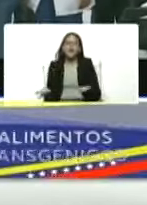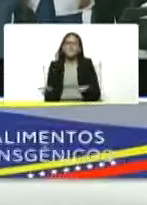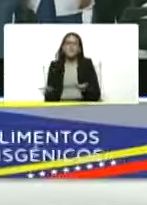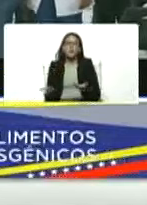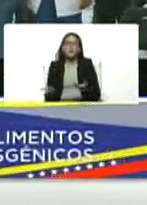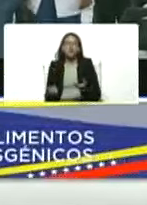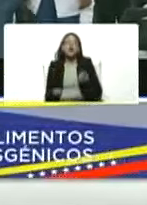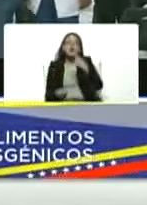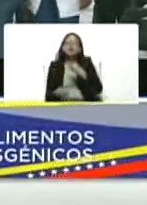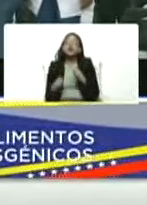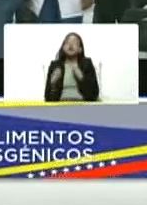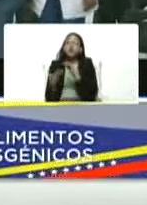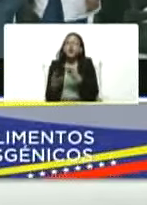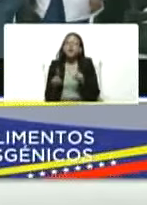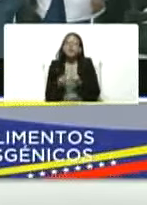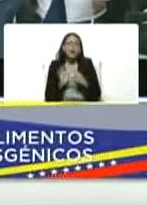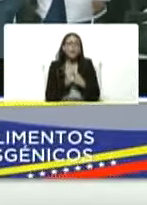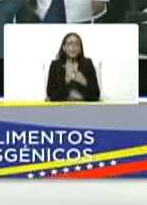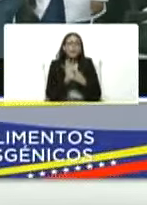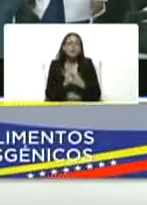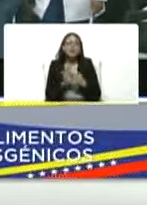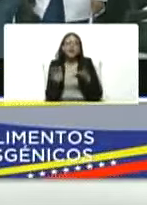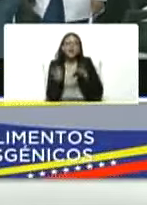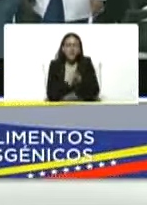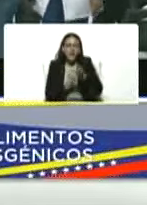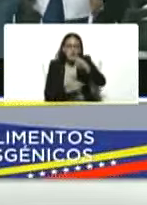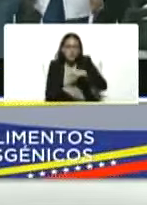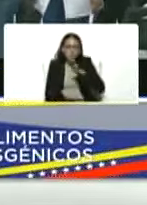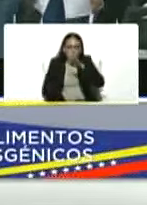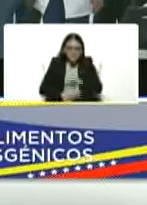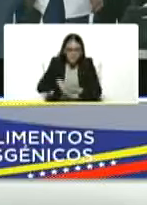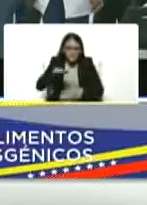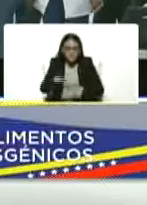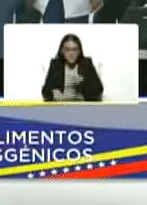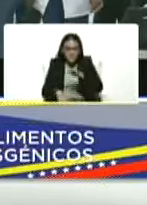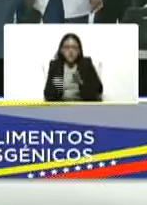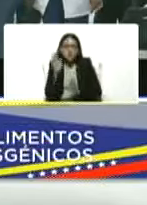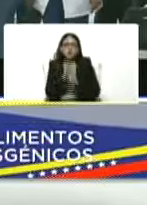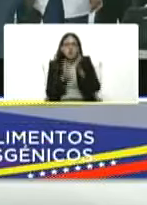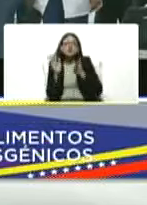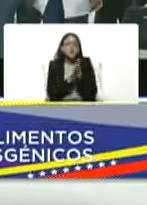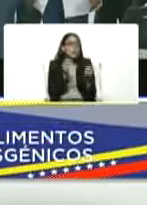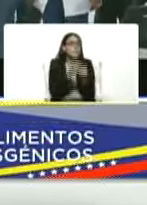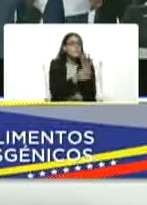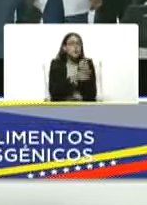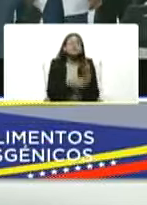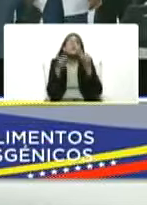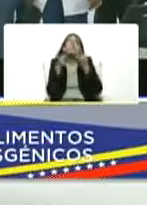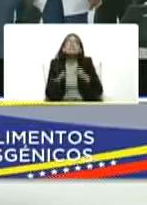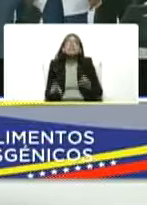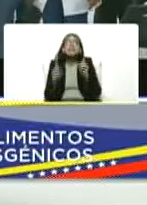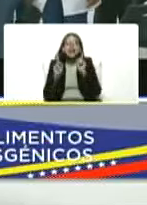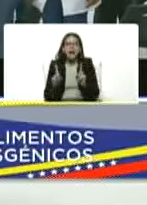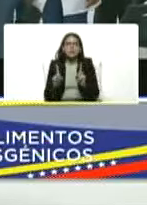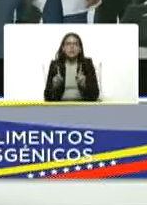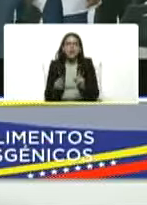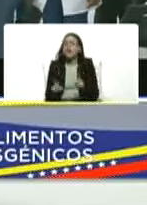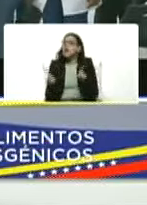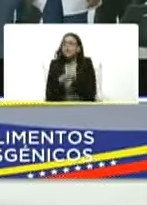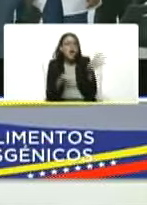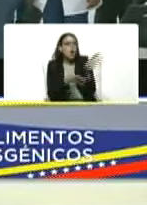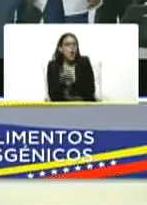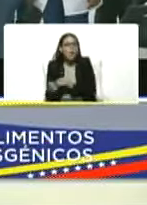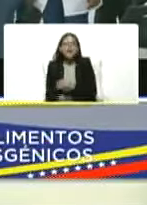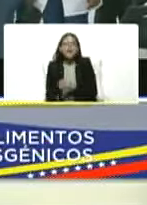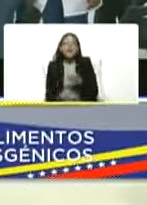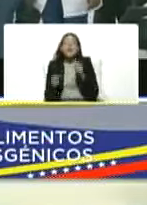Gabriela, para avanzar en la producción orgánica de la papa, del